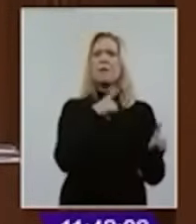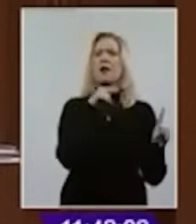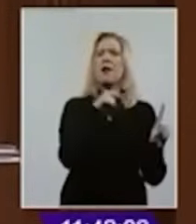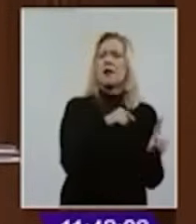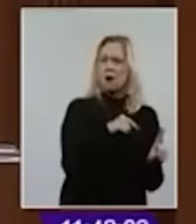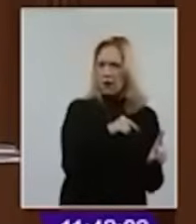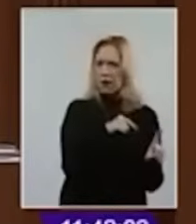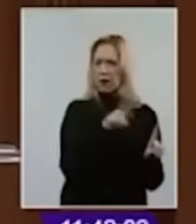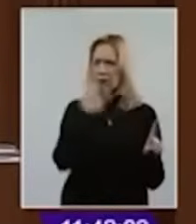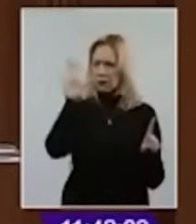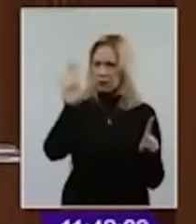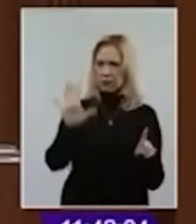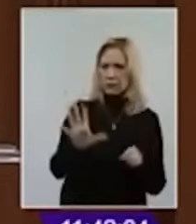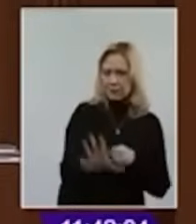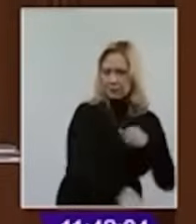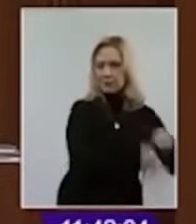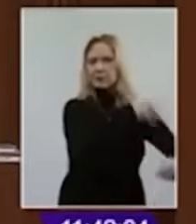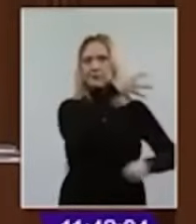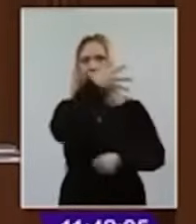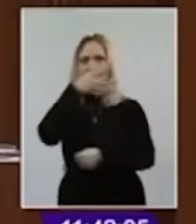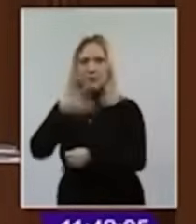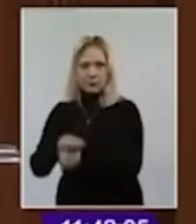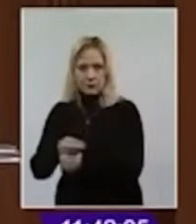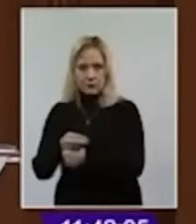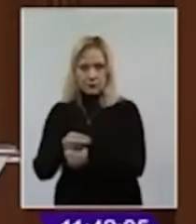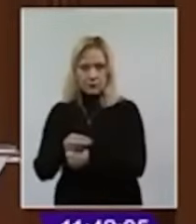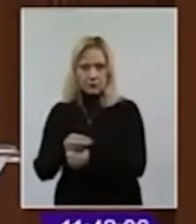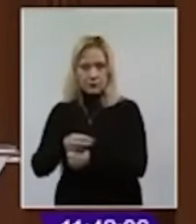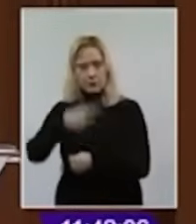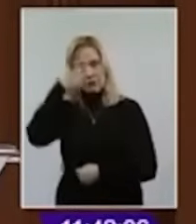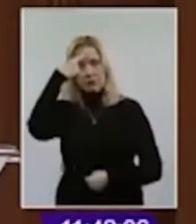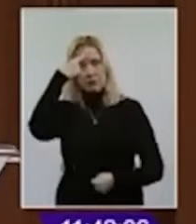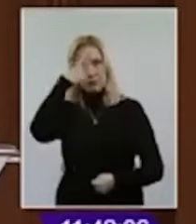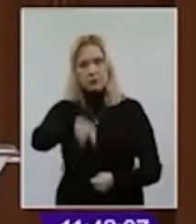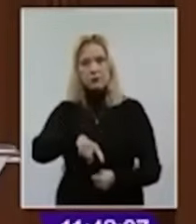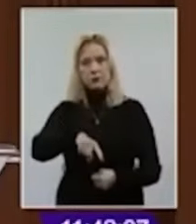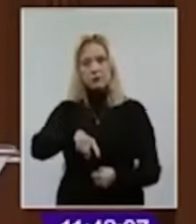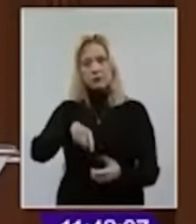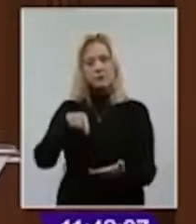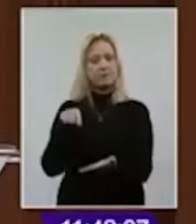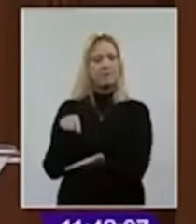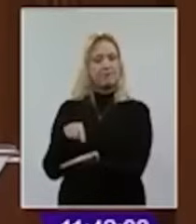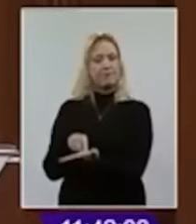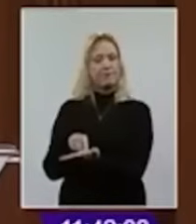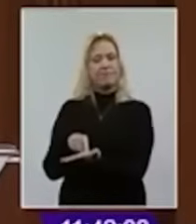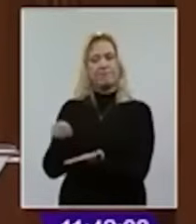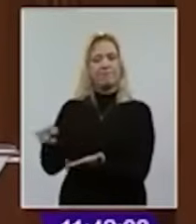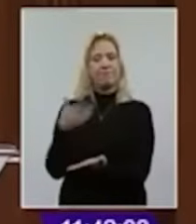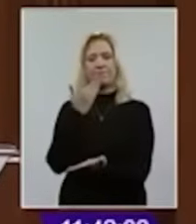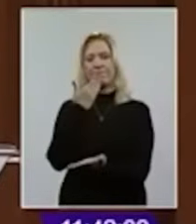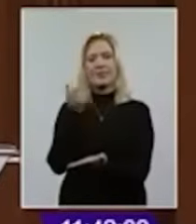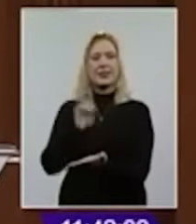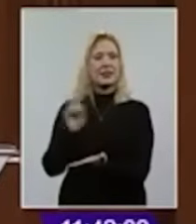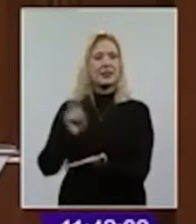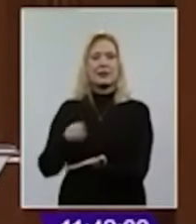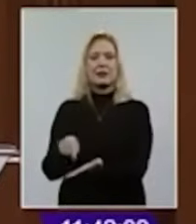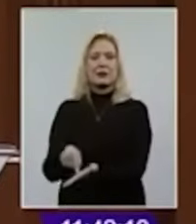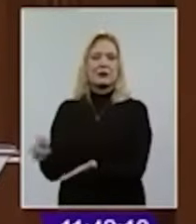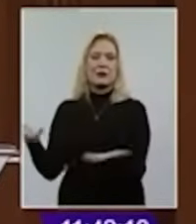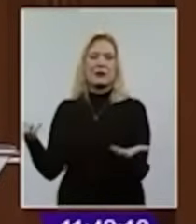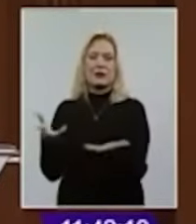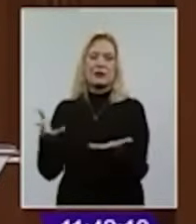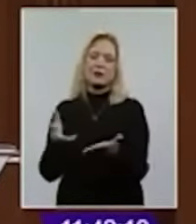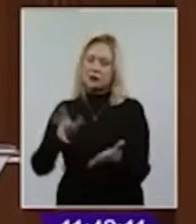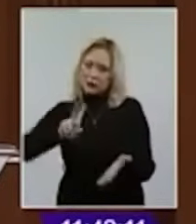esos errores, es decir, para que opere la suplencia de la queja en favor de las víctimas, en vez de generar